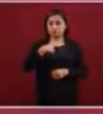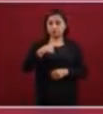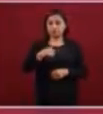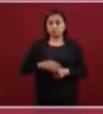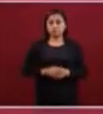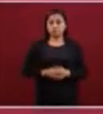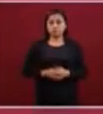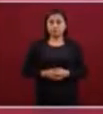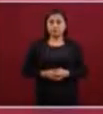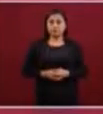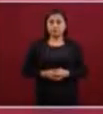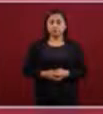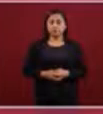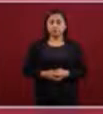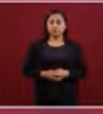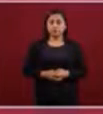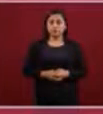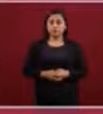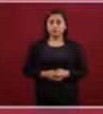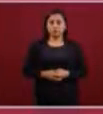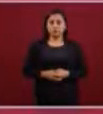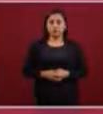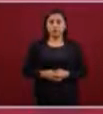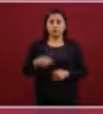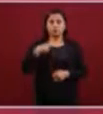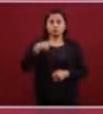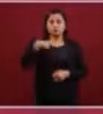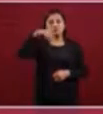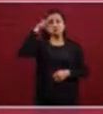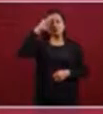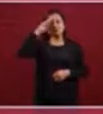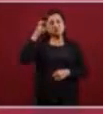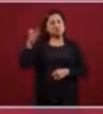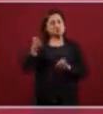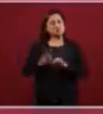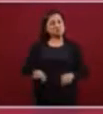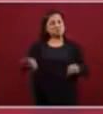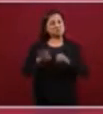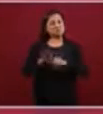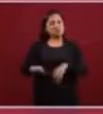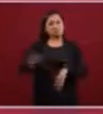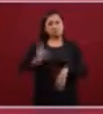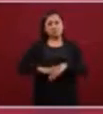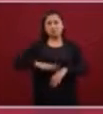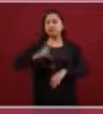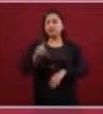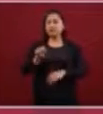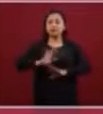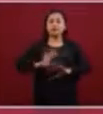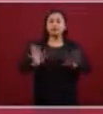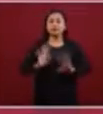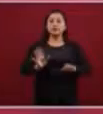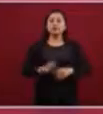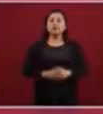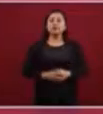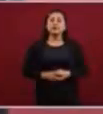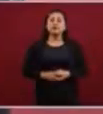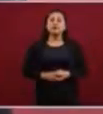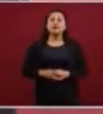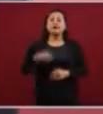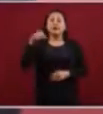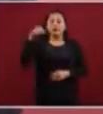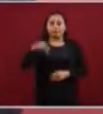pondría como lo más relevante. Aquí lo importante es